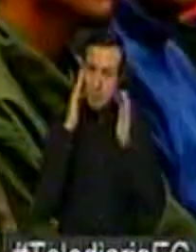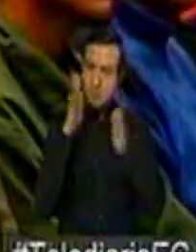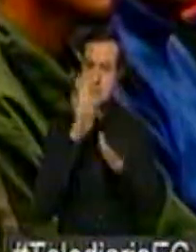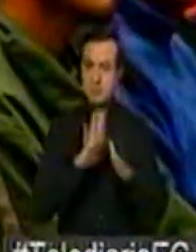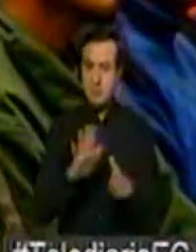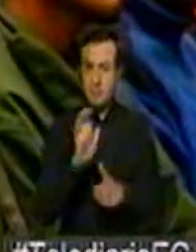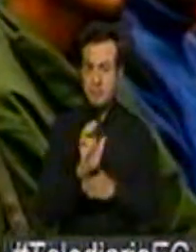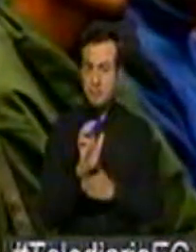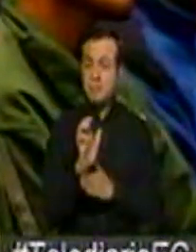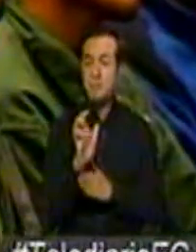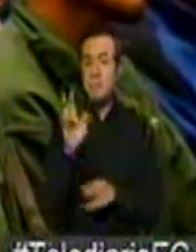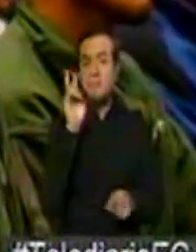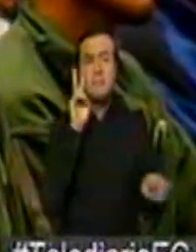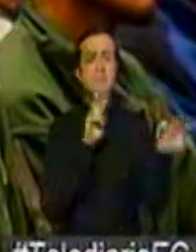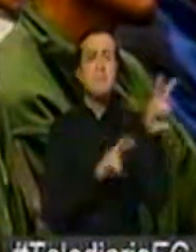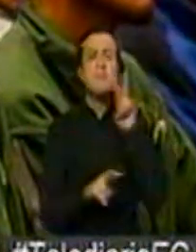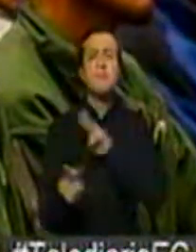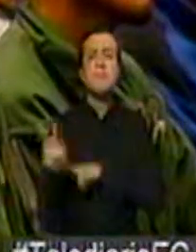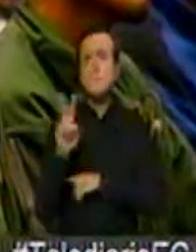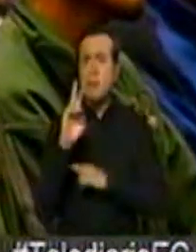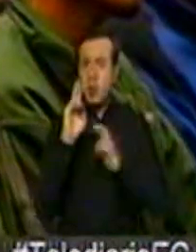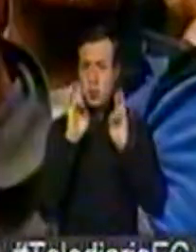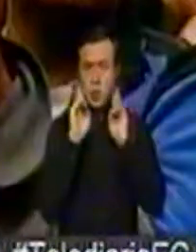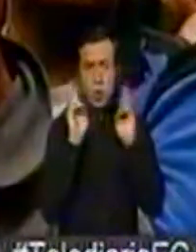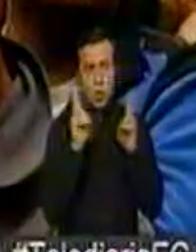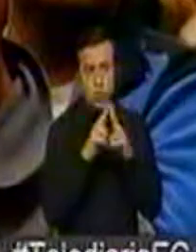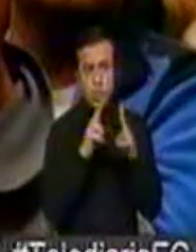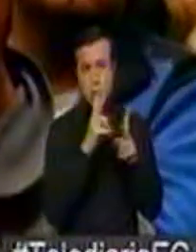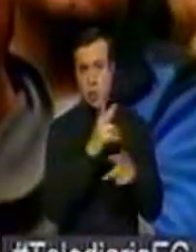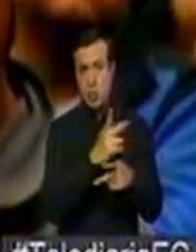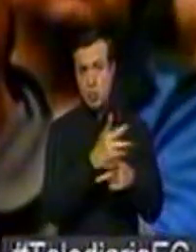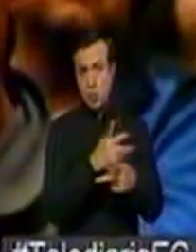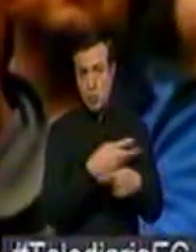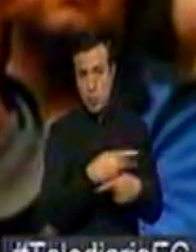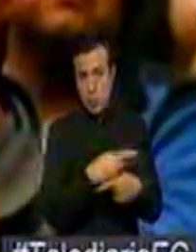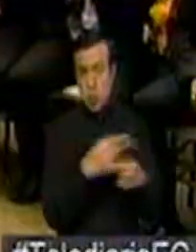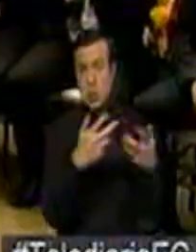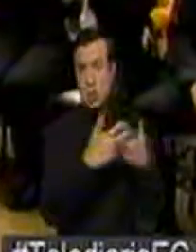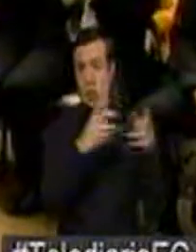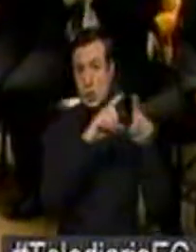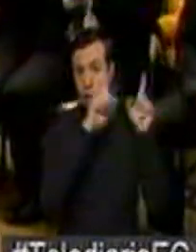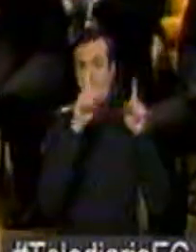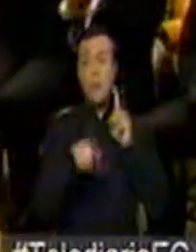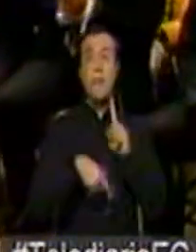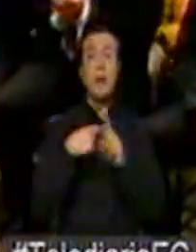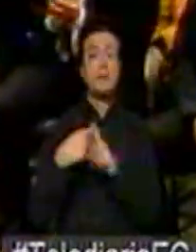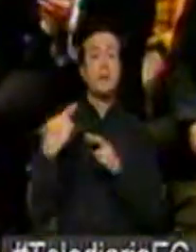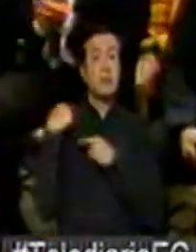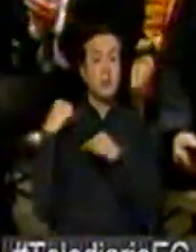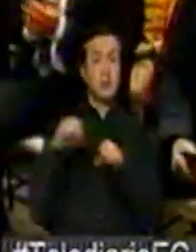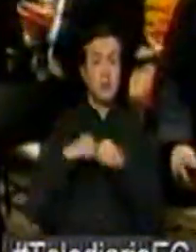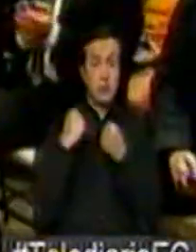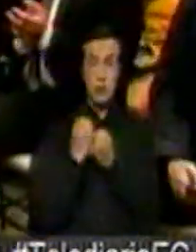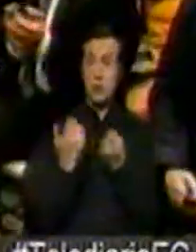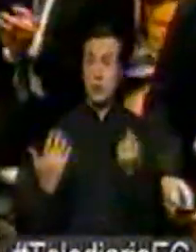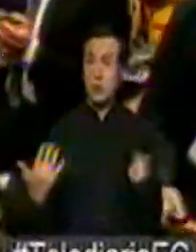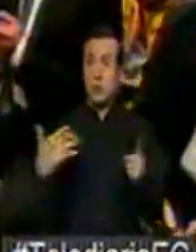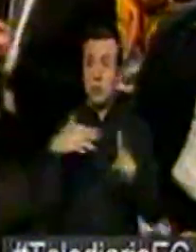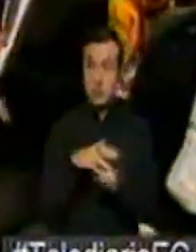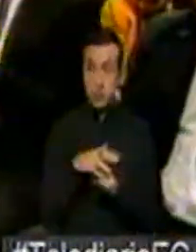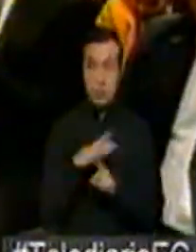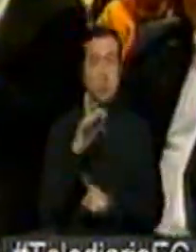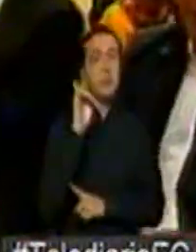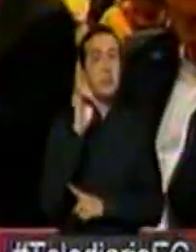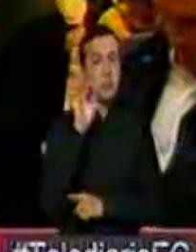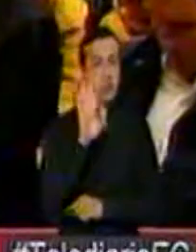Ecuador. Pero en este recorrido no solo se reconoció la producción de la empresa, sino también sus políticas de responsabilidad social e inclusión, la cual recalca